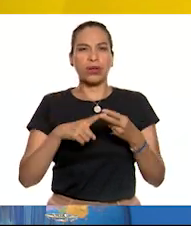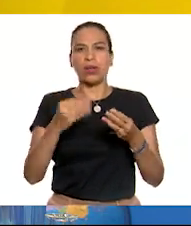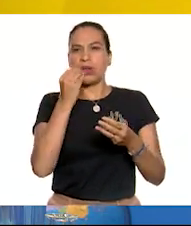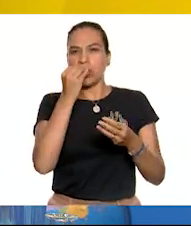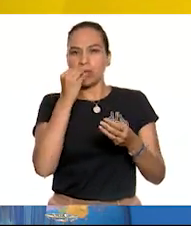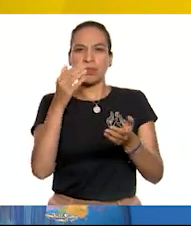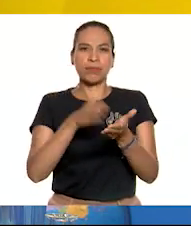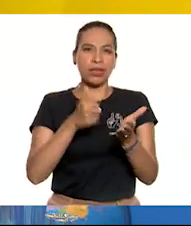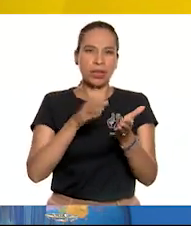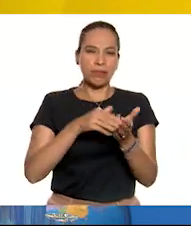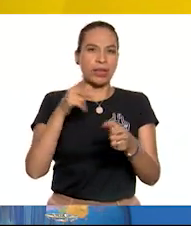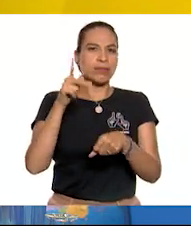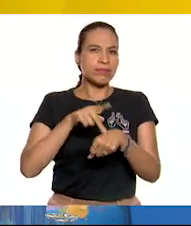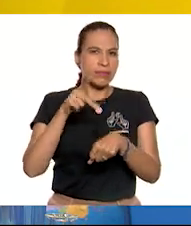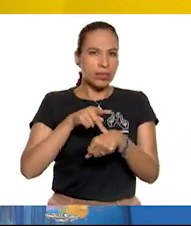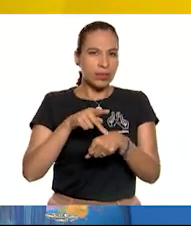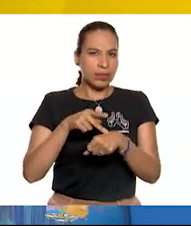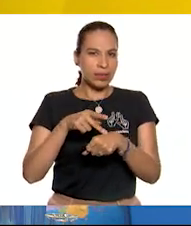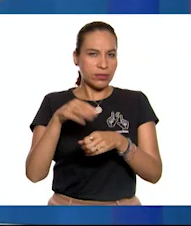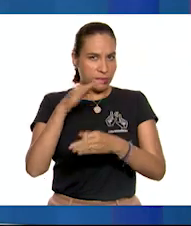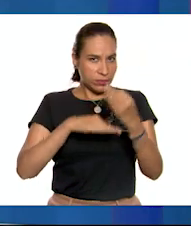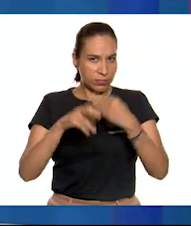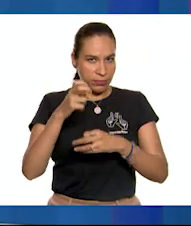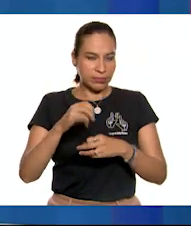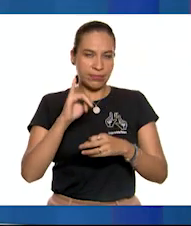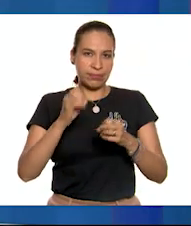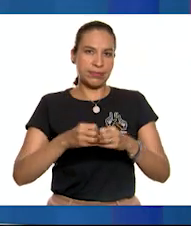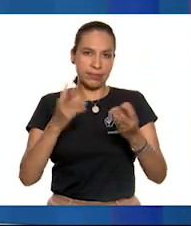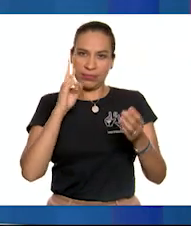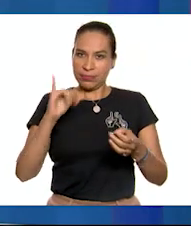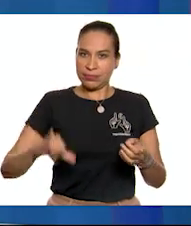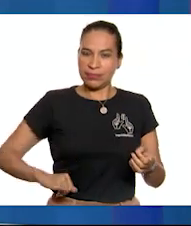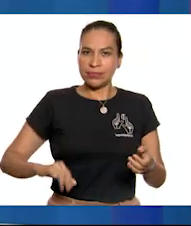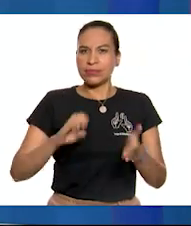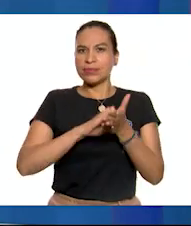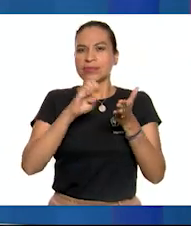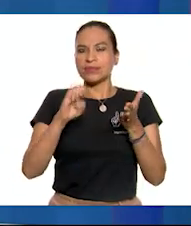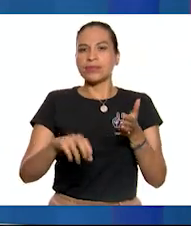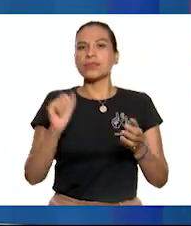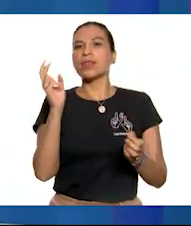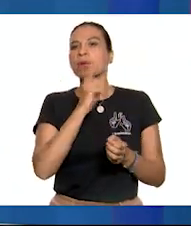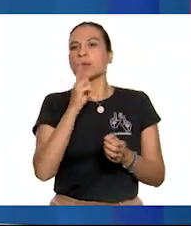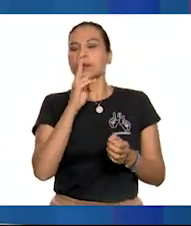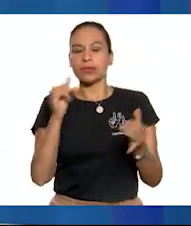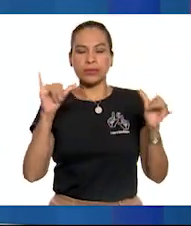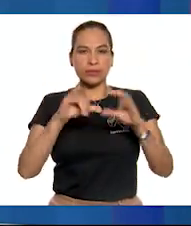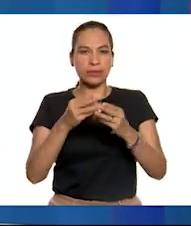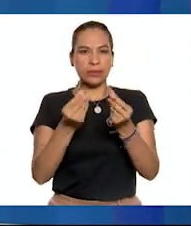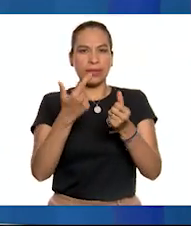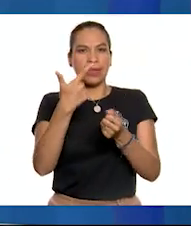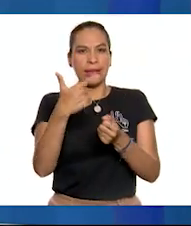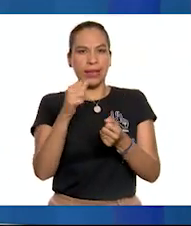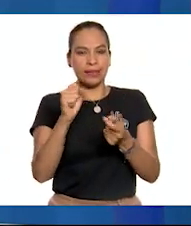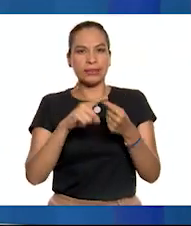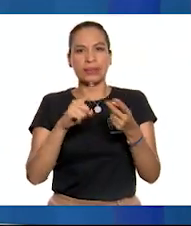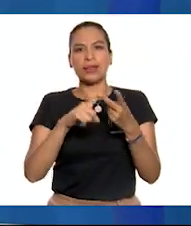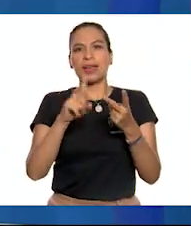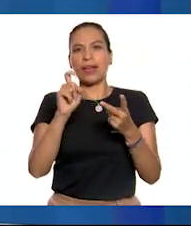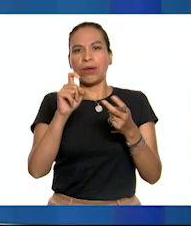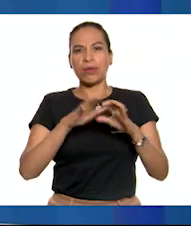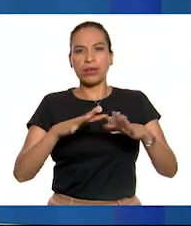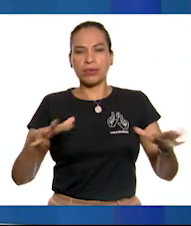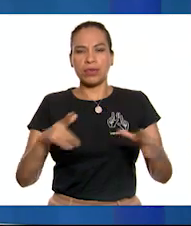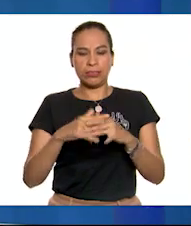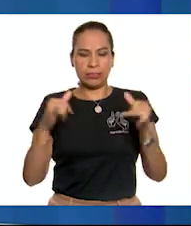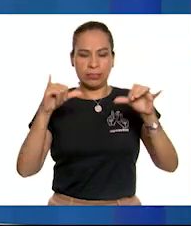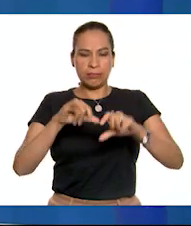el papel, las piedras. ¡Órale! Así es. Muy interesante. Por ejemplo, el aire es una mezcla de gases. El agua del mar es